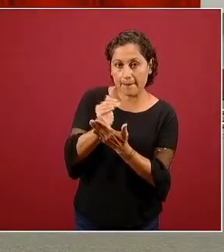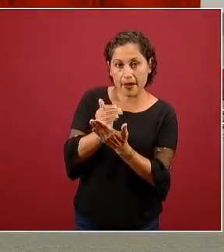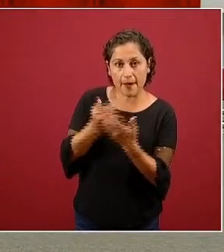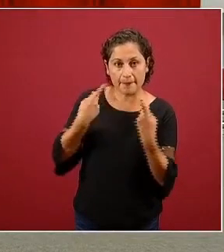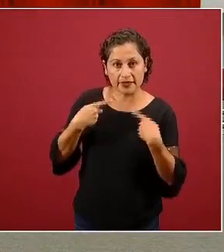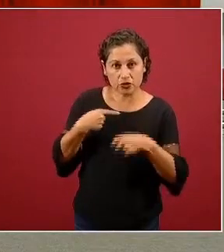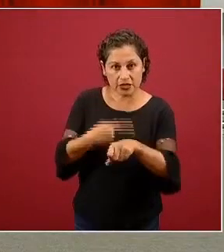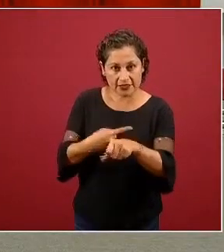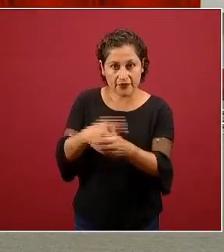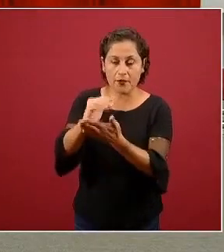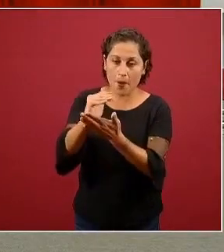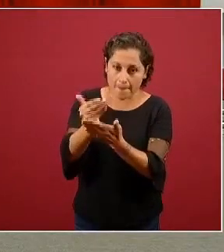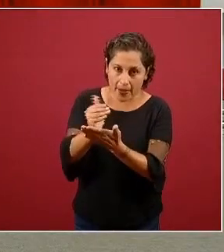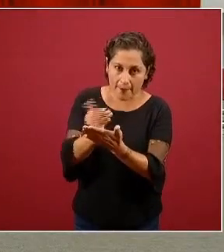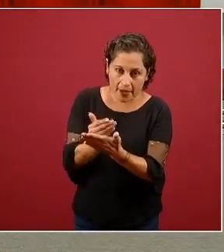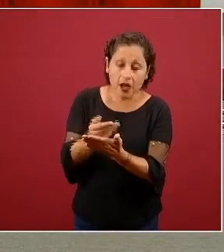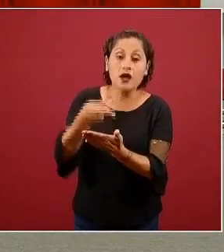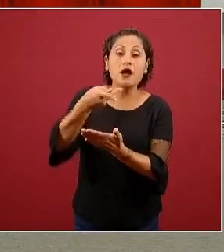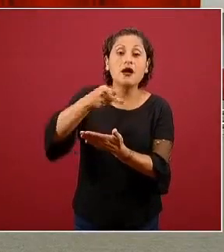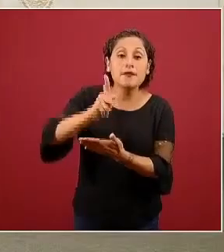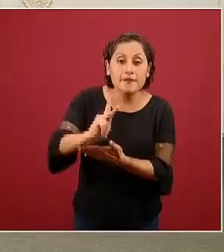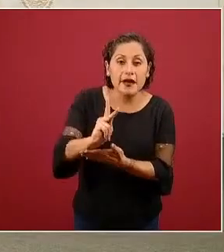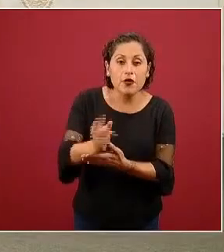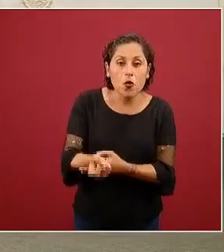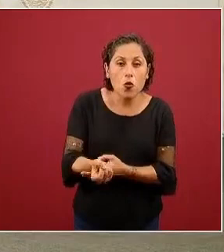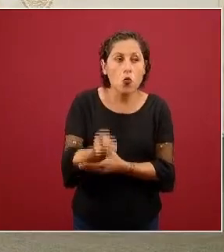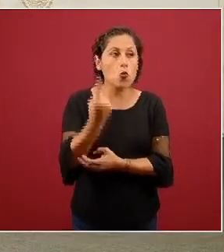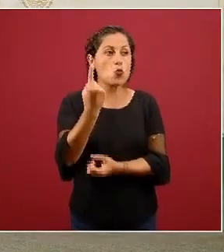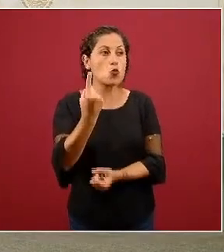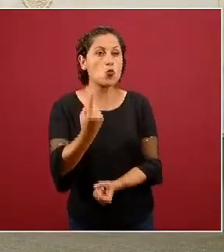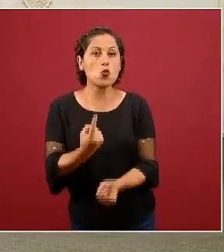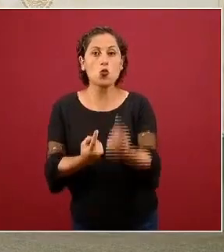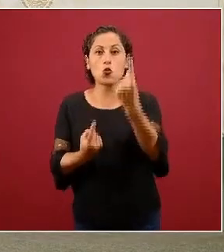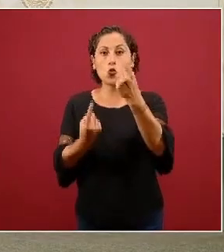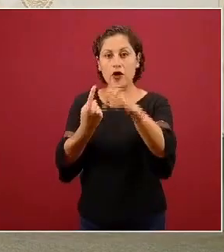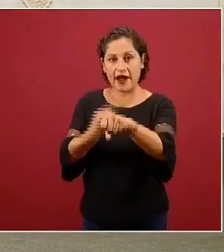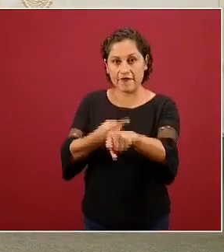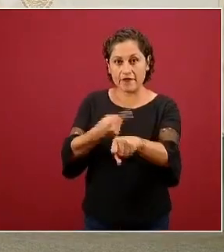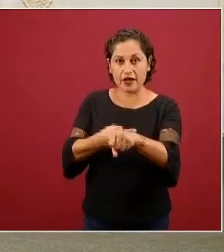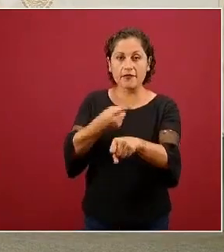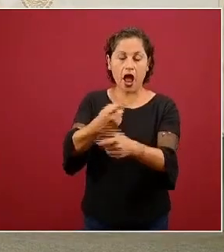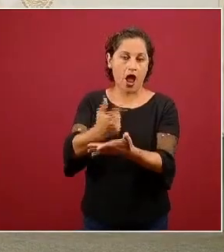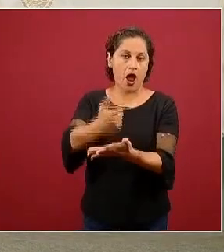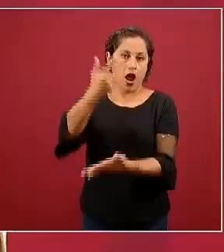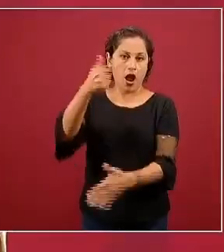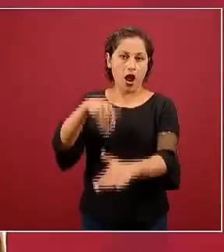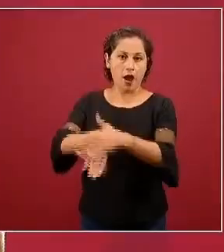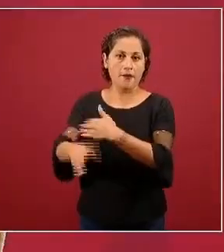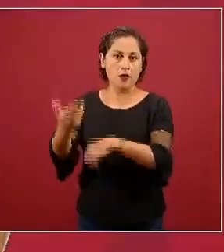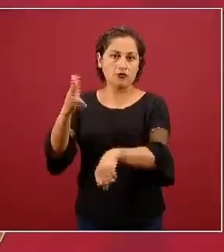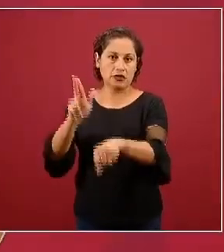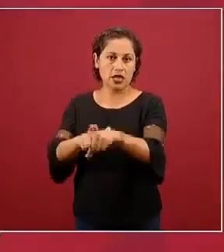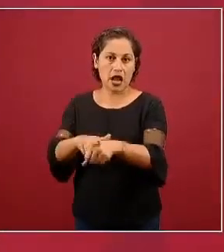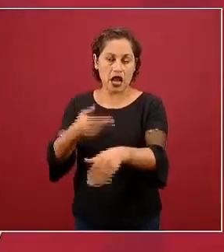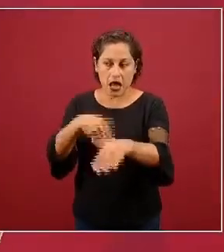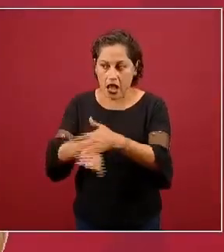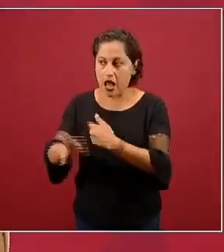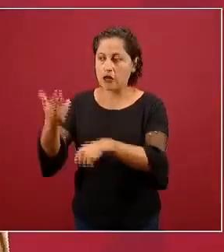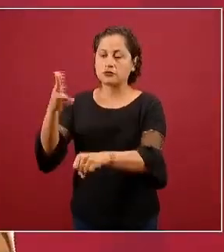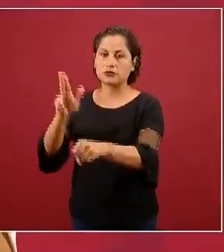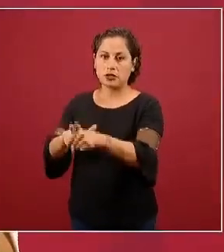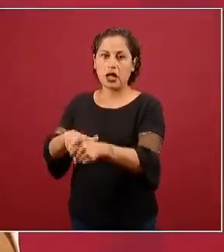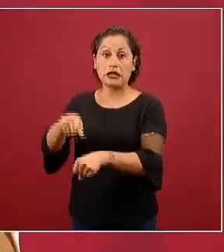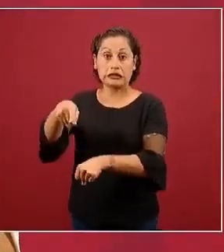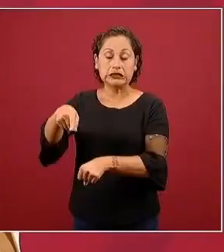que los pocos casos que se estén dando en estos lugares sean o requieran de hospitalización y vaya creciendo. Por eso hay